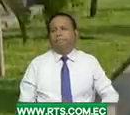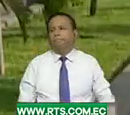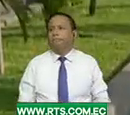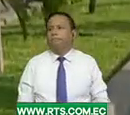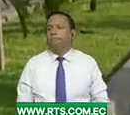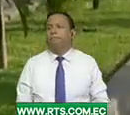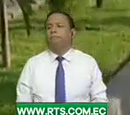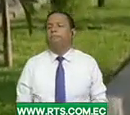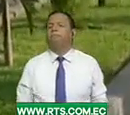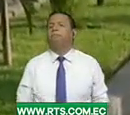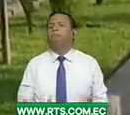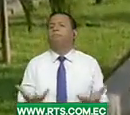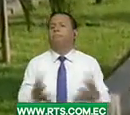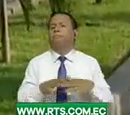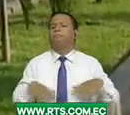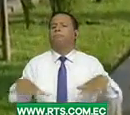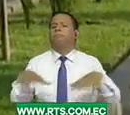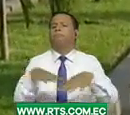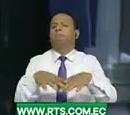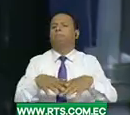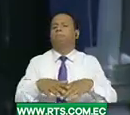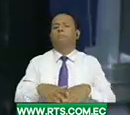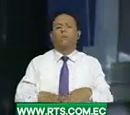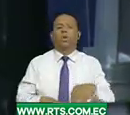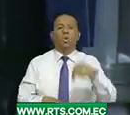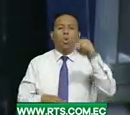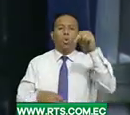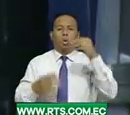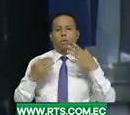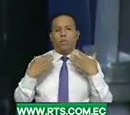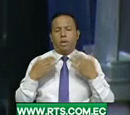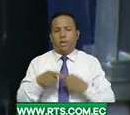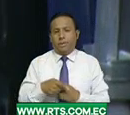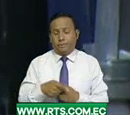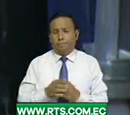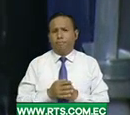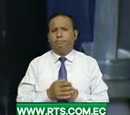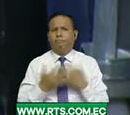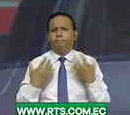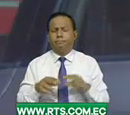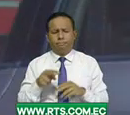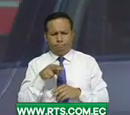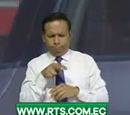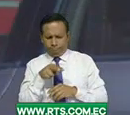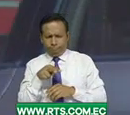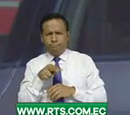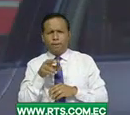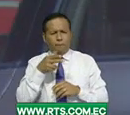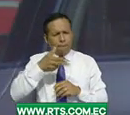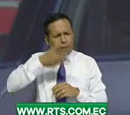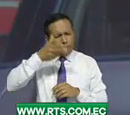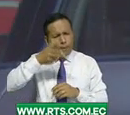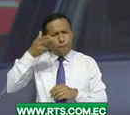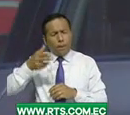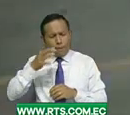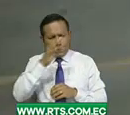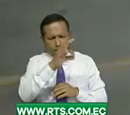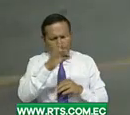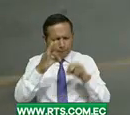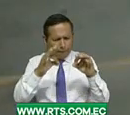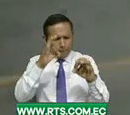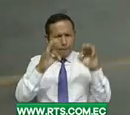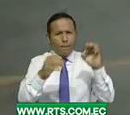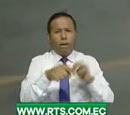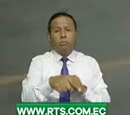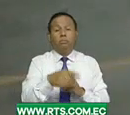Ocurrió en una gasolinera de la vía perimetral en el norte de Guayaquil, donde quedaron orificios de los disparos. Uno de estos pasó cerca del